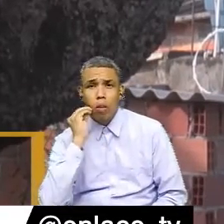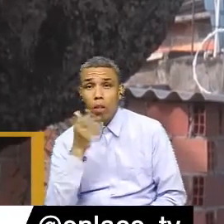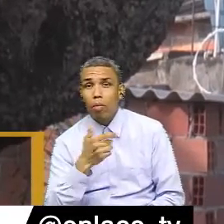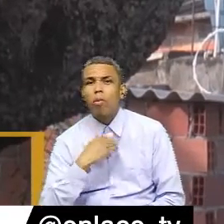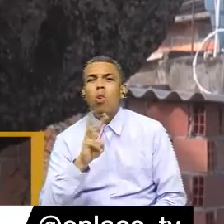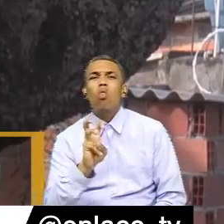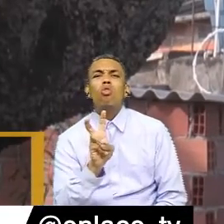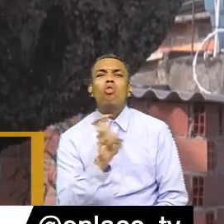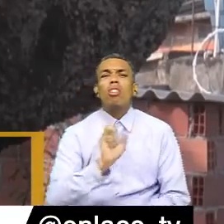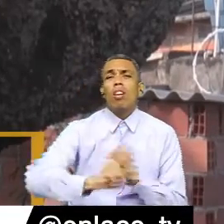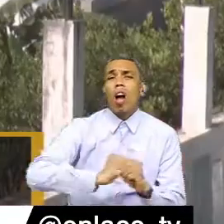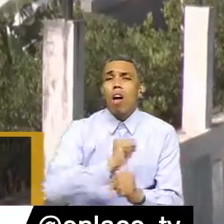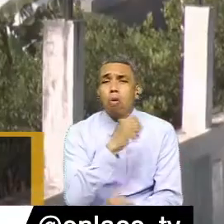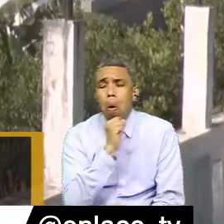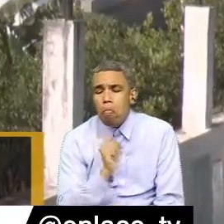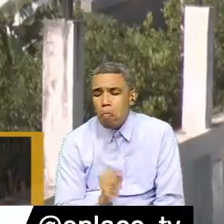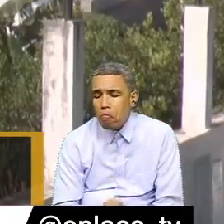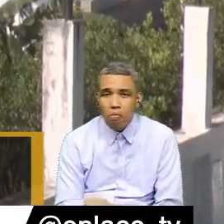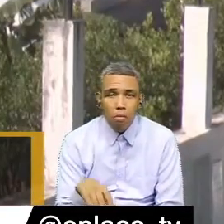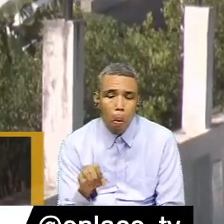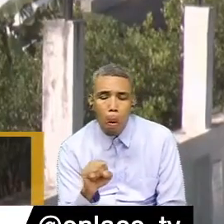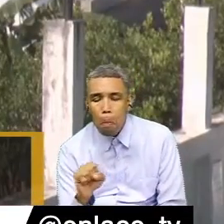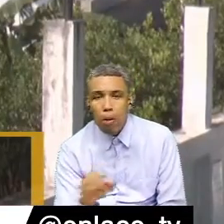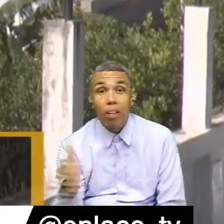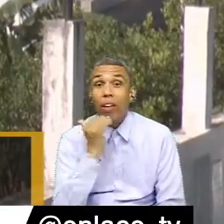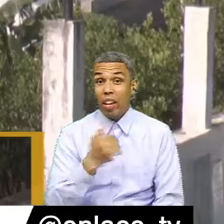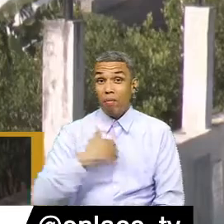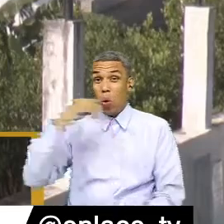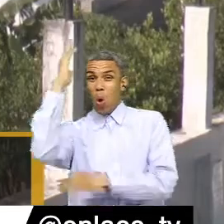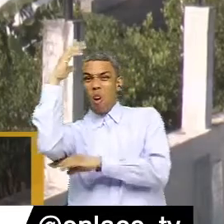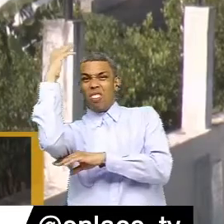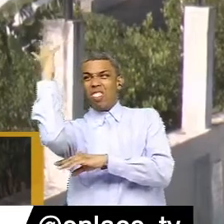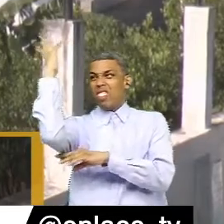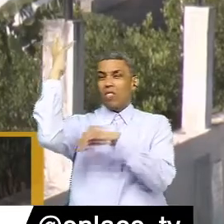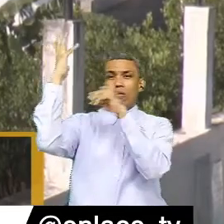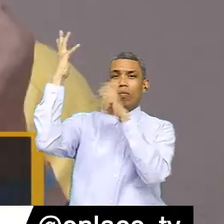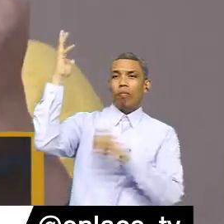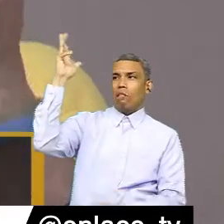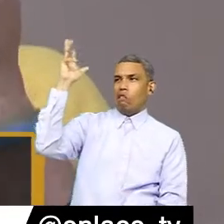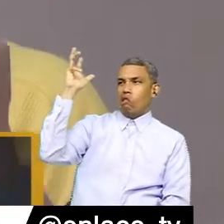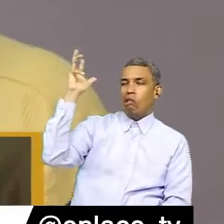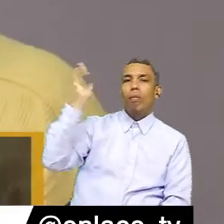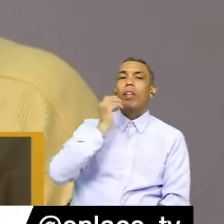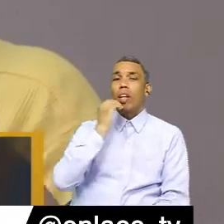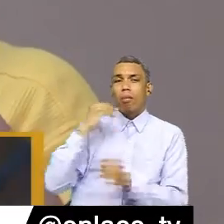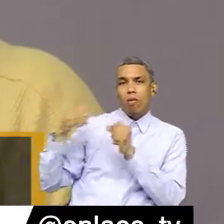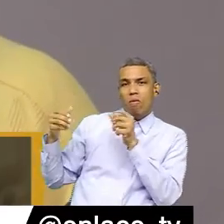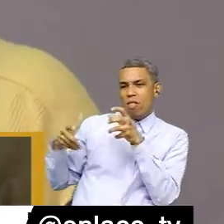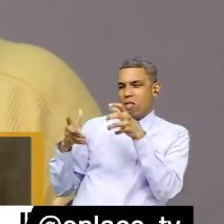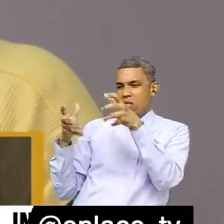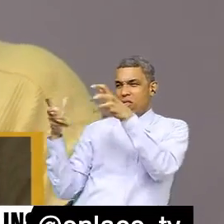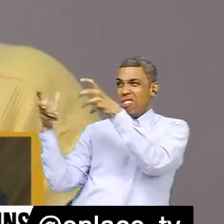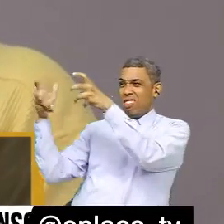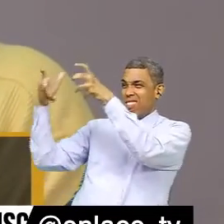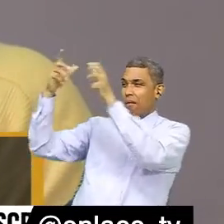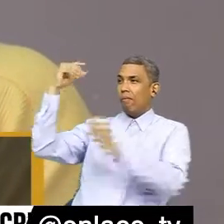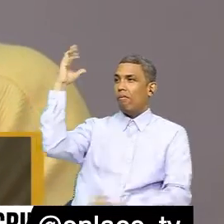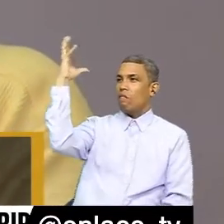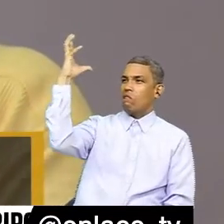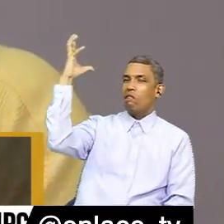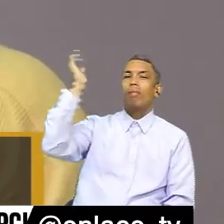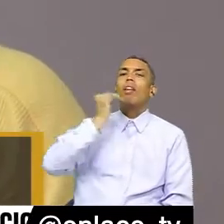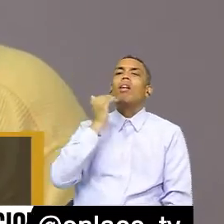mata a todo el mundo que veis que estamos ahí debajo de ese techo entonces lo que queremos la infraestructura que por favor que antes